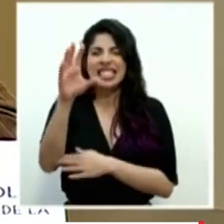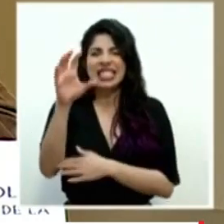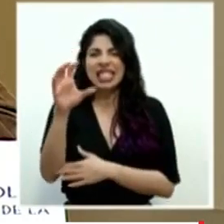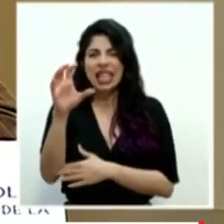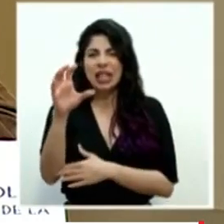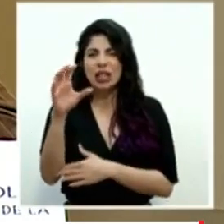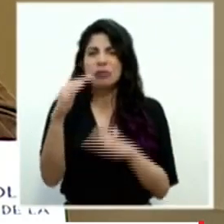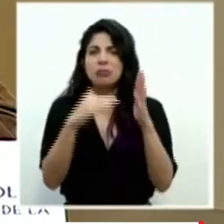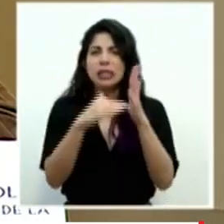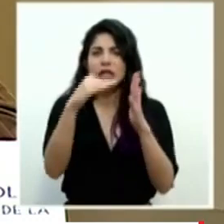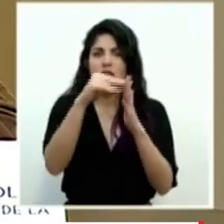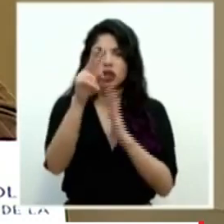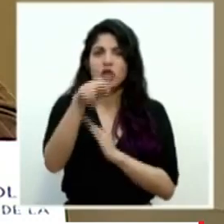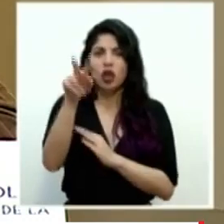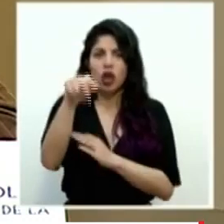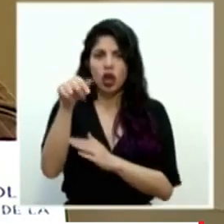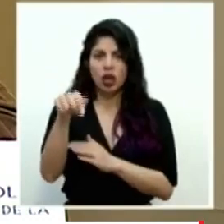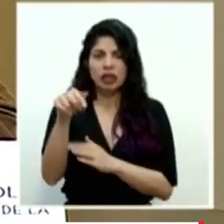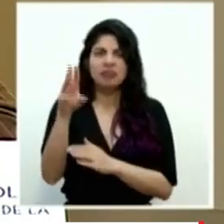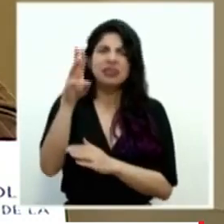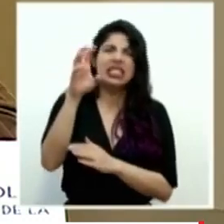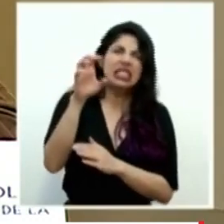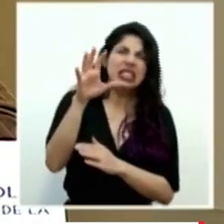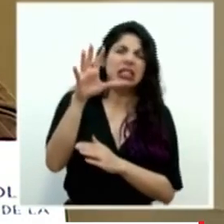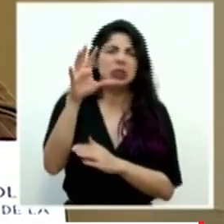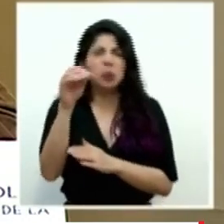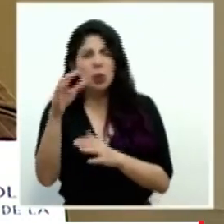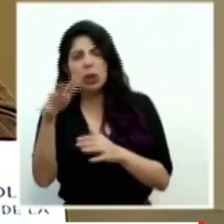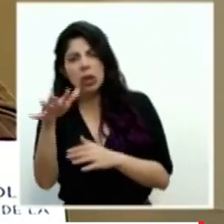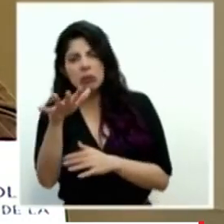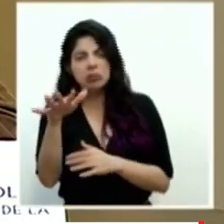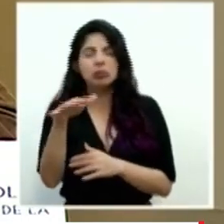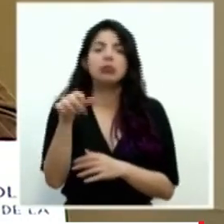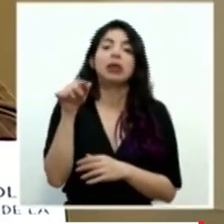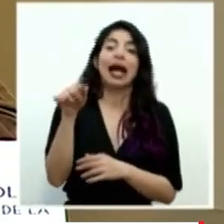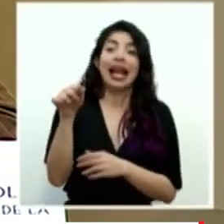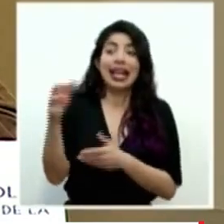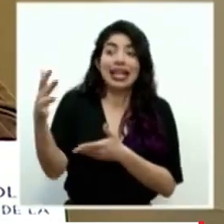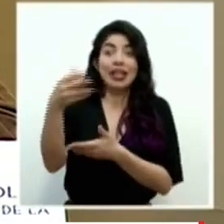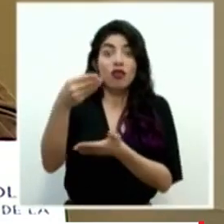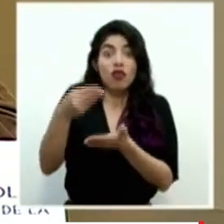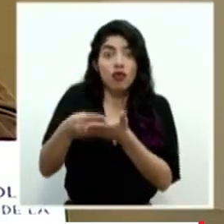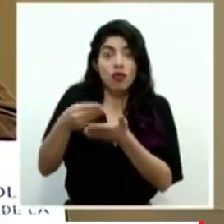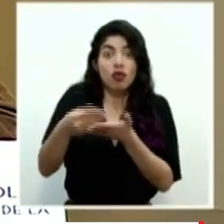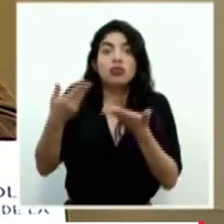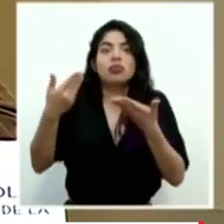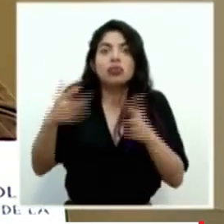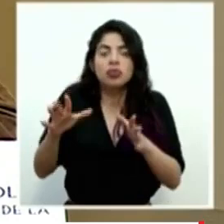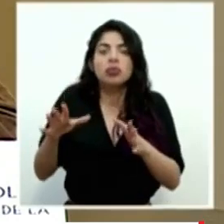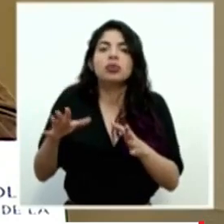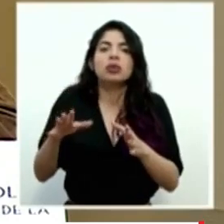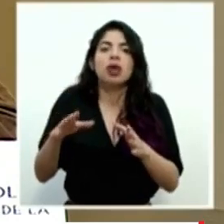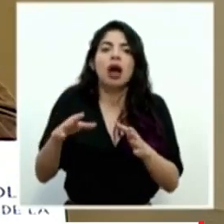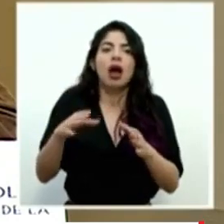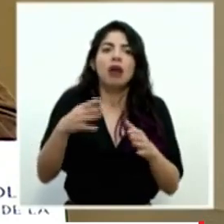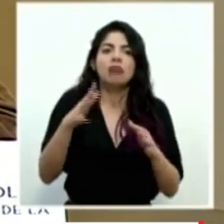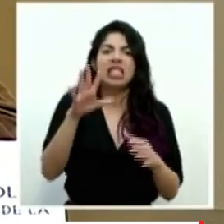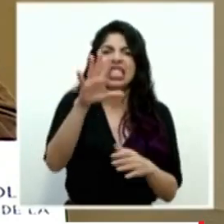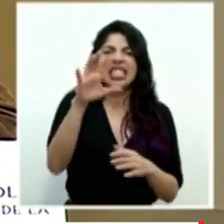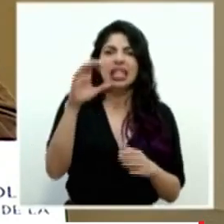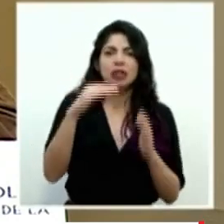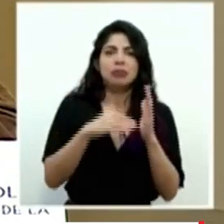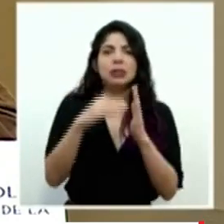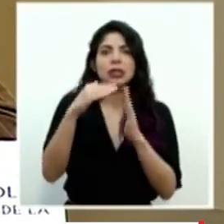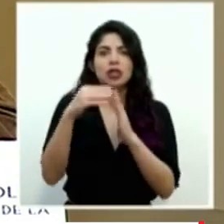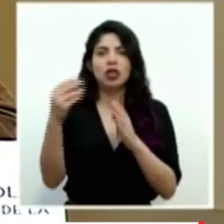600 millones de colones, 650 por ahí. De esos ya han ingresado aproximadamente unos